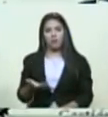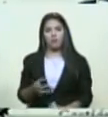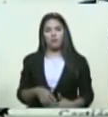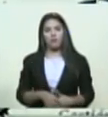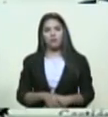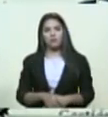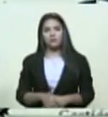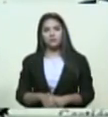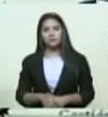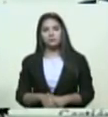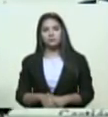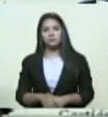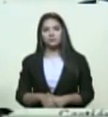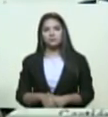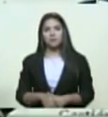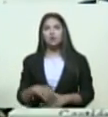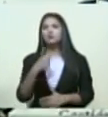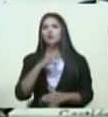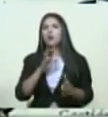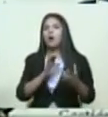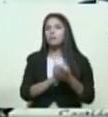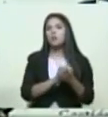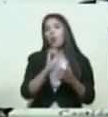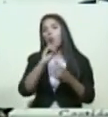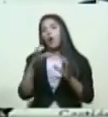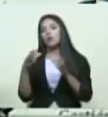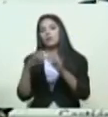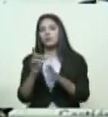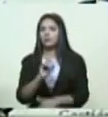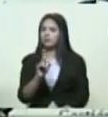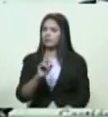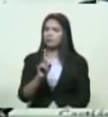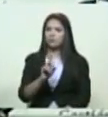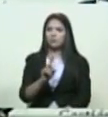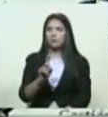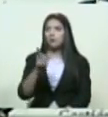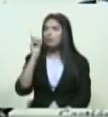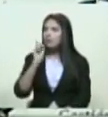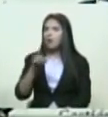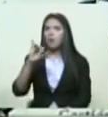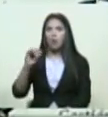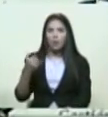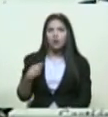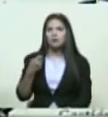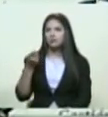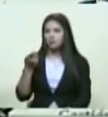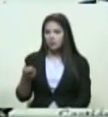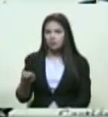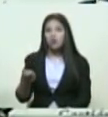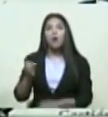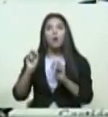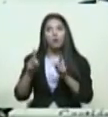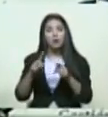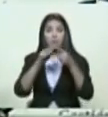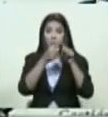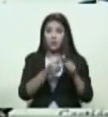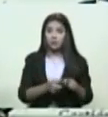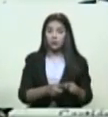jubilación a los amigos o a los grupos. No, quien merezca la jubilación y en base al